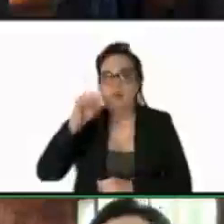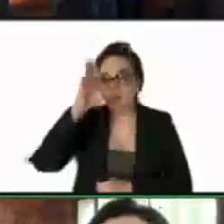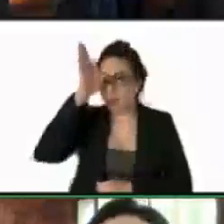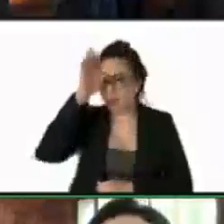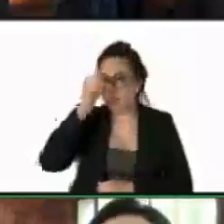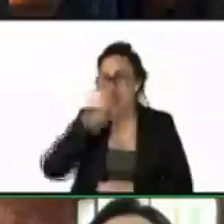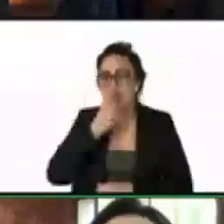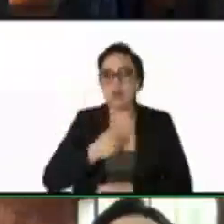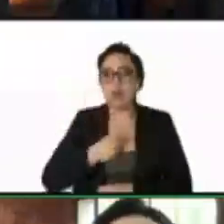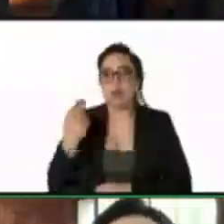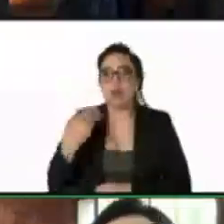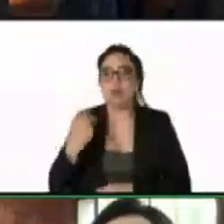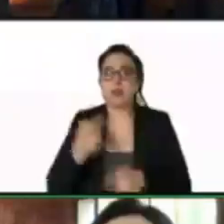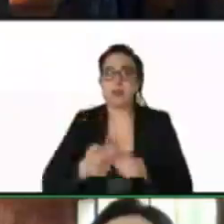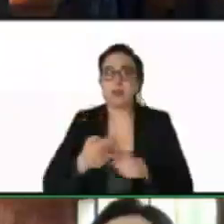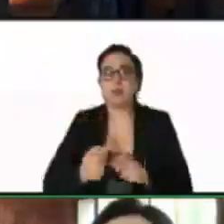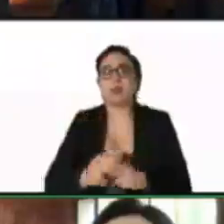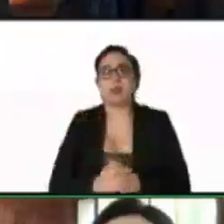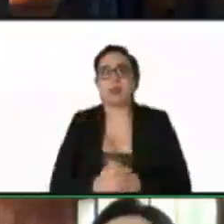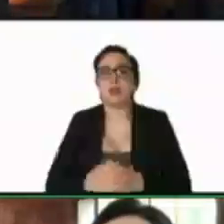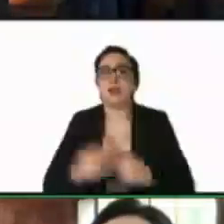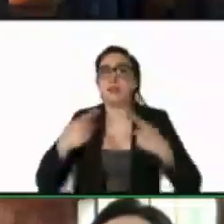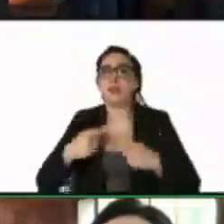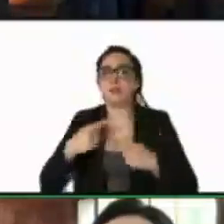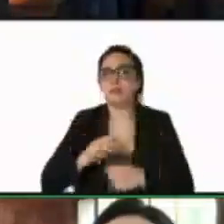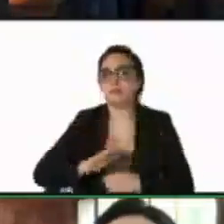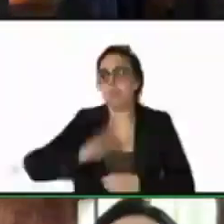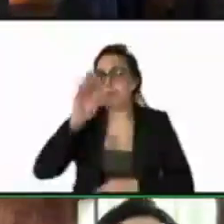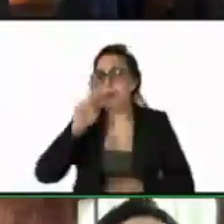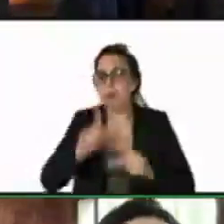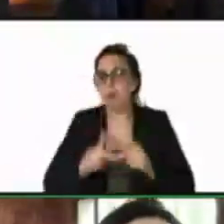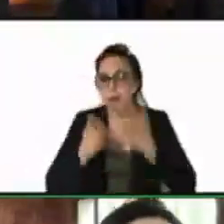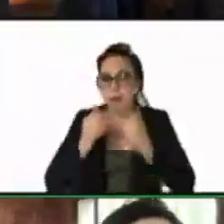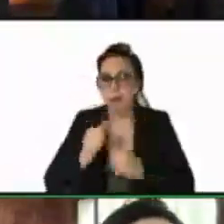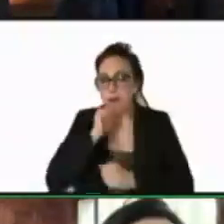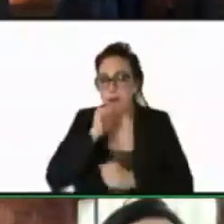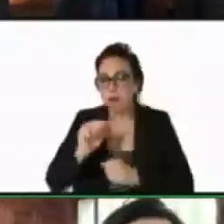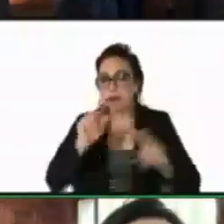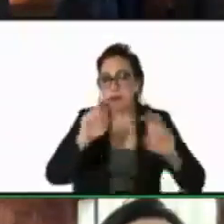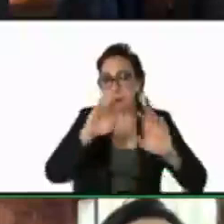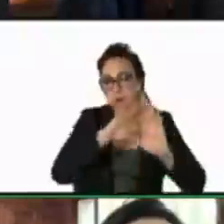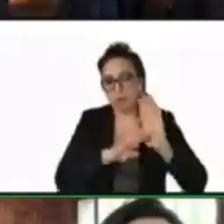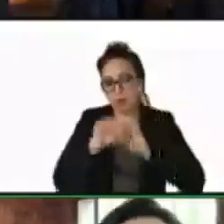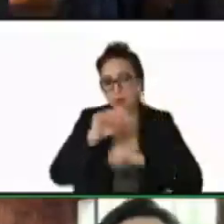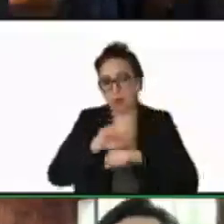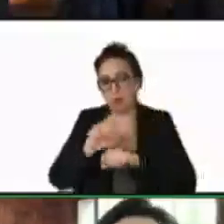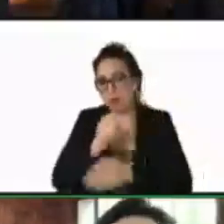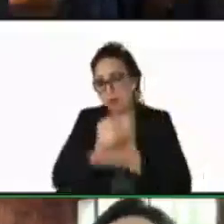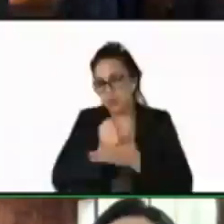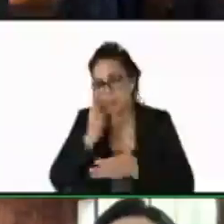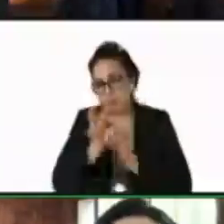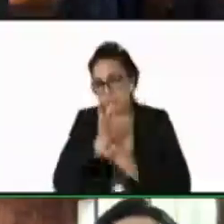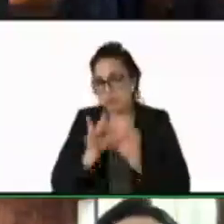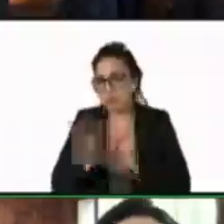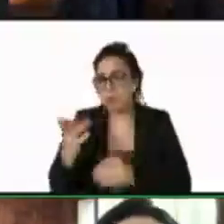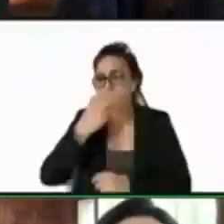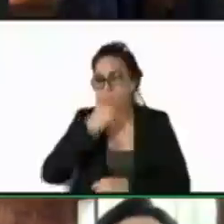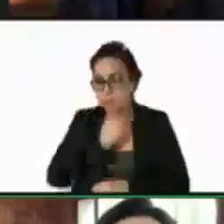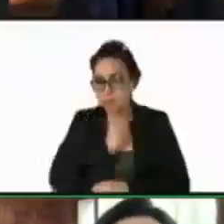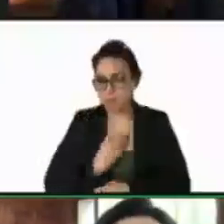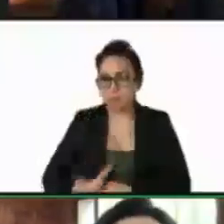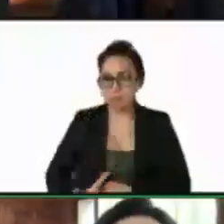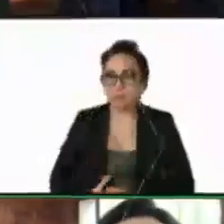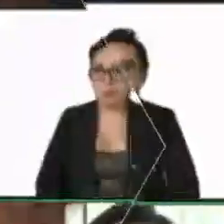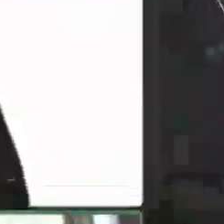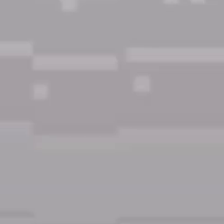derechos de las personas trans en la capital. Recordemos que los altercados de aquel día comenzaron por una manifestación de grupos solicitando igualdad